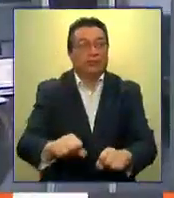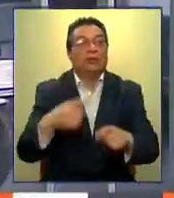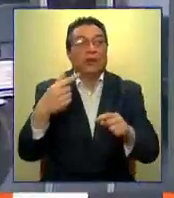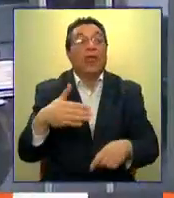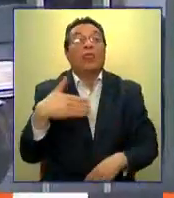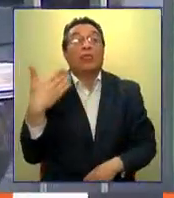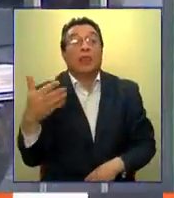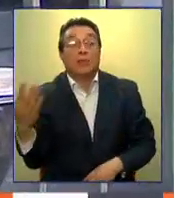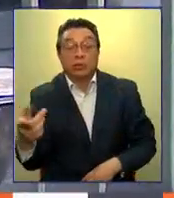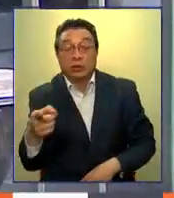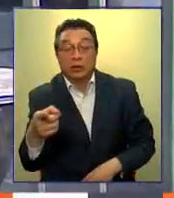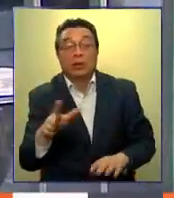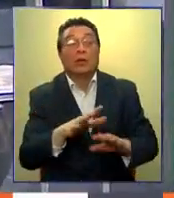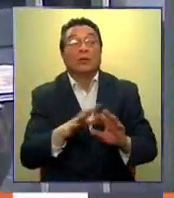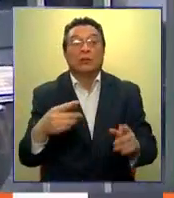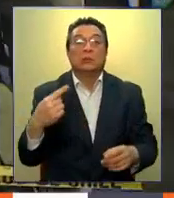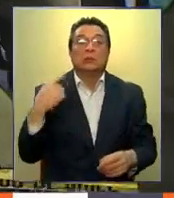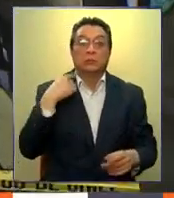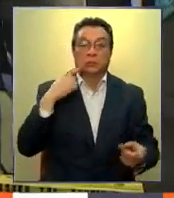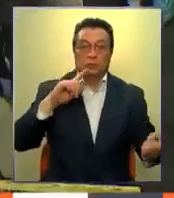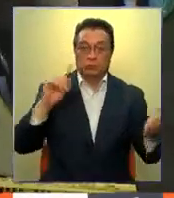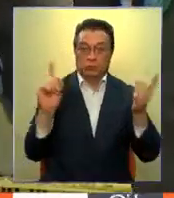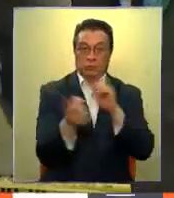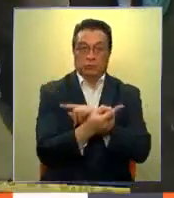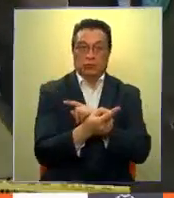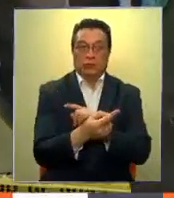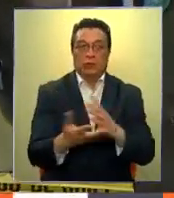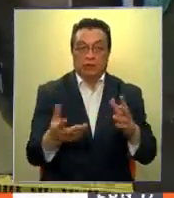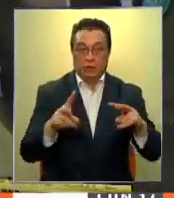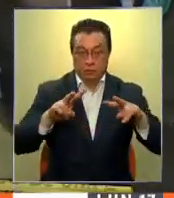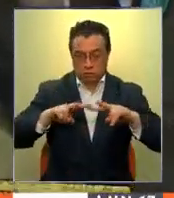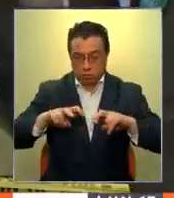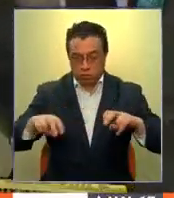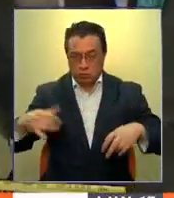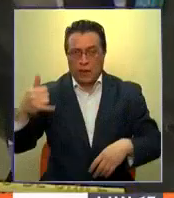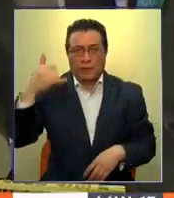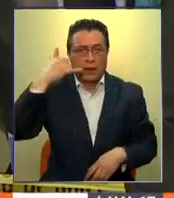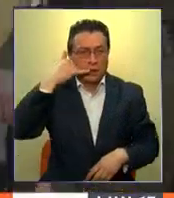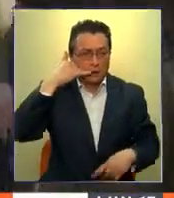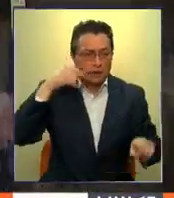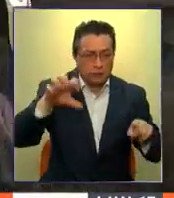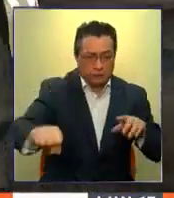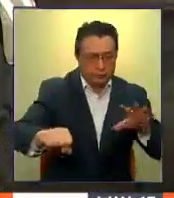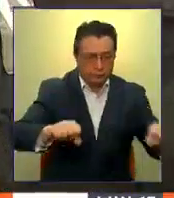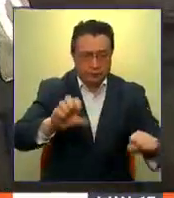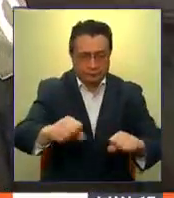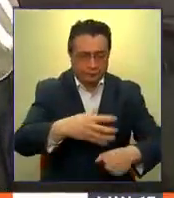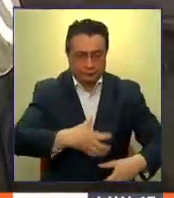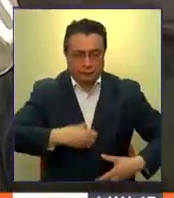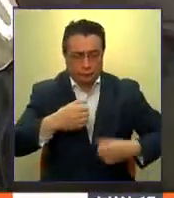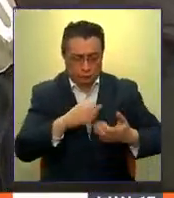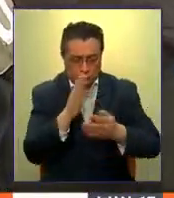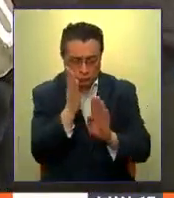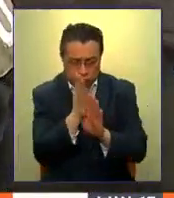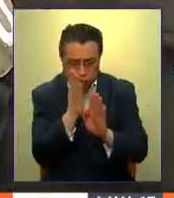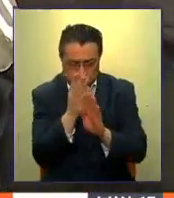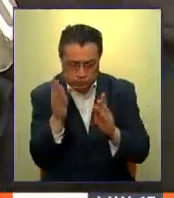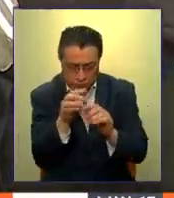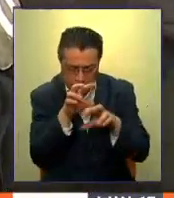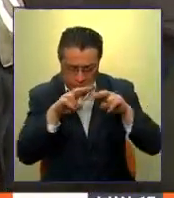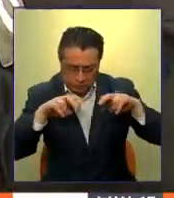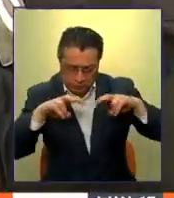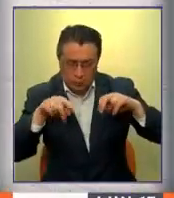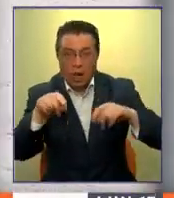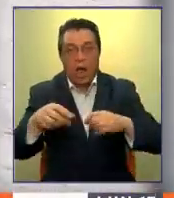después el caso tuvo un vuelco mediante el análisis de los teléfonos incautados a los detenidos carabineros estableció que el conductor